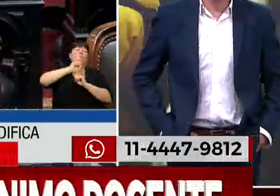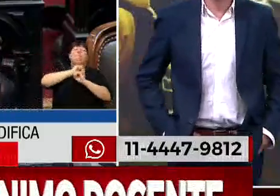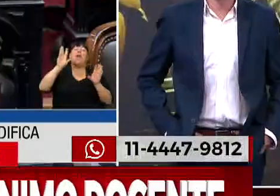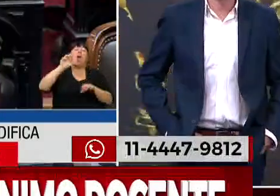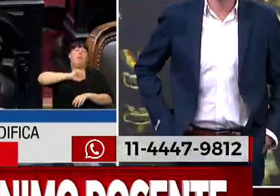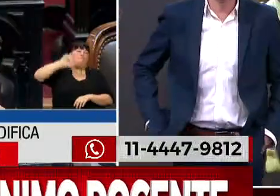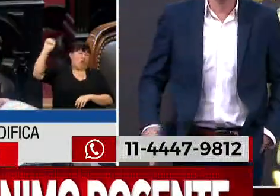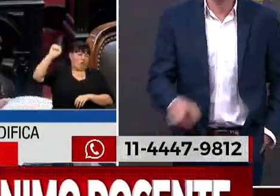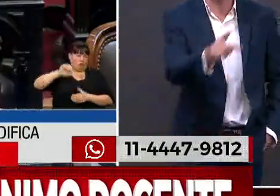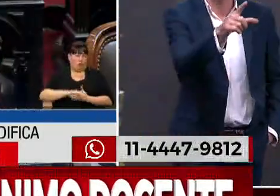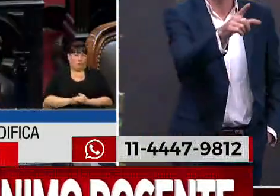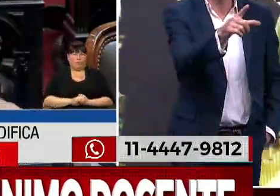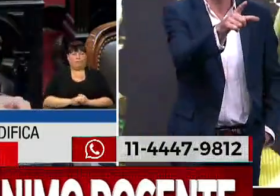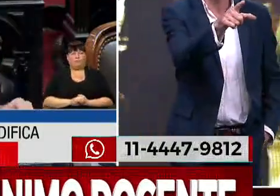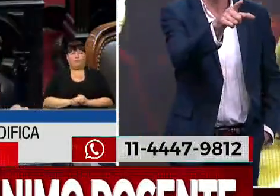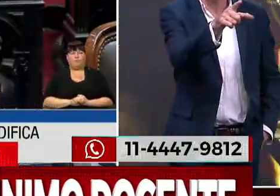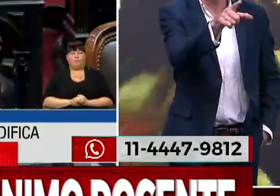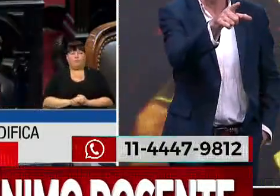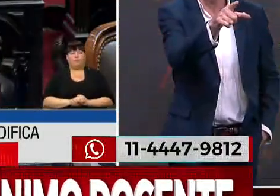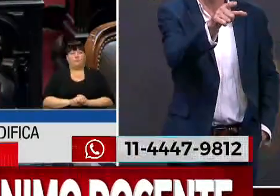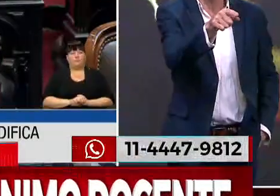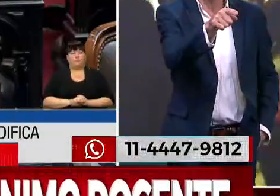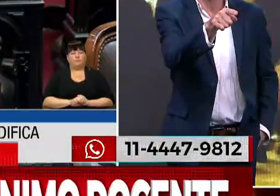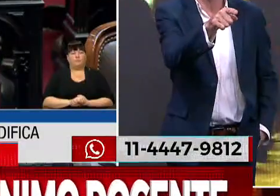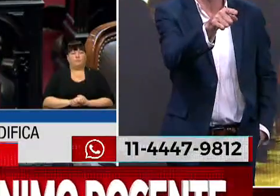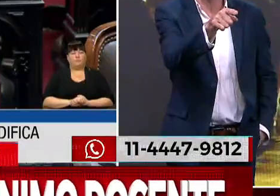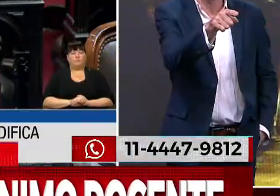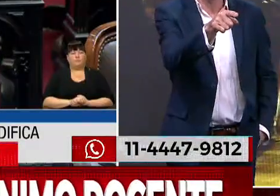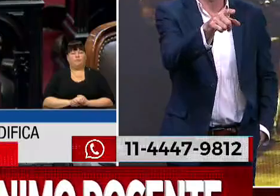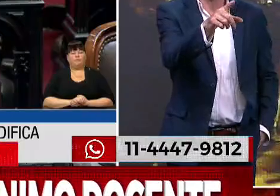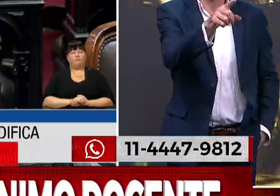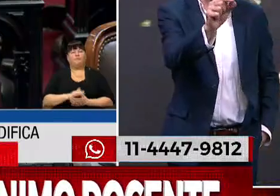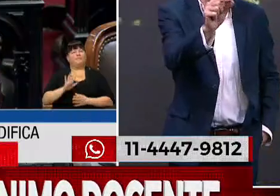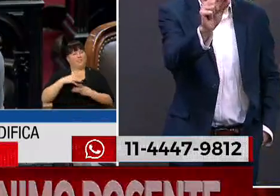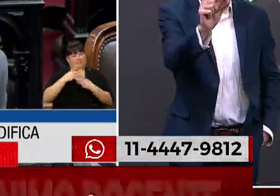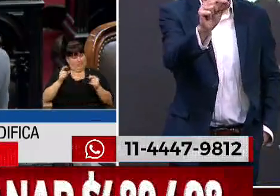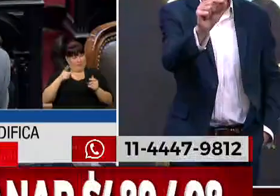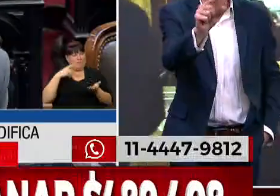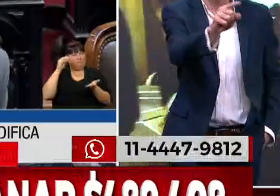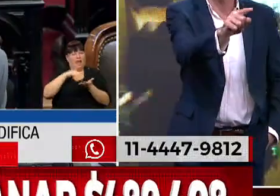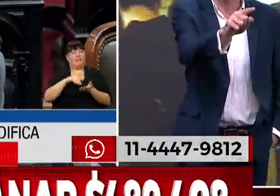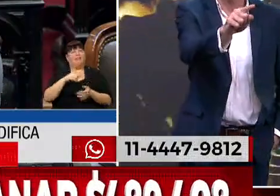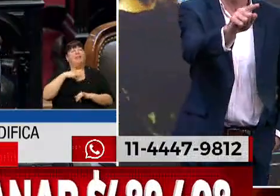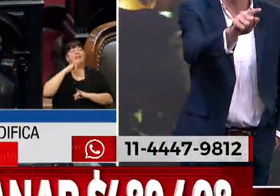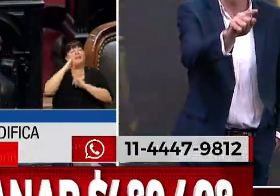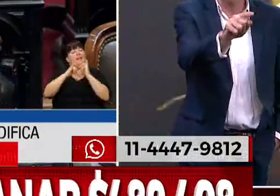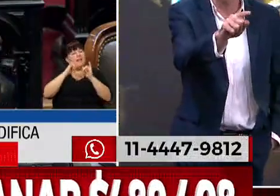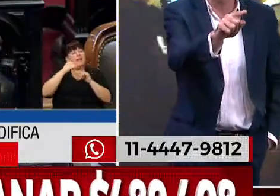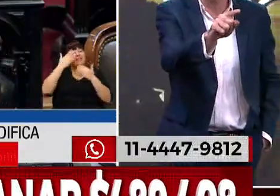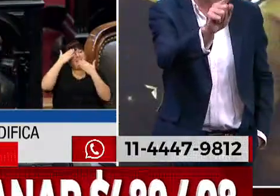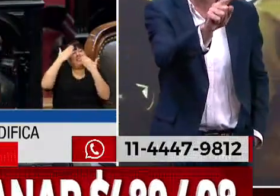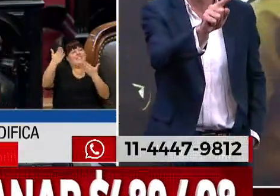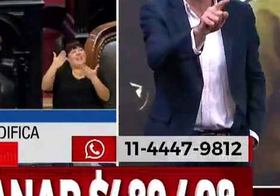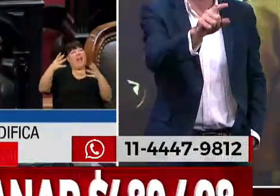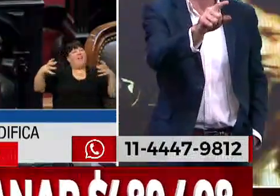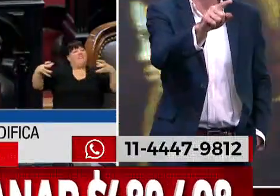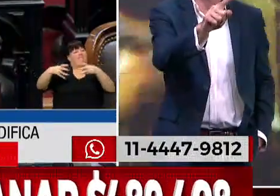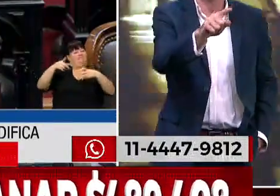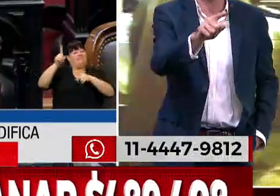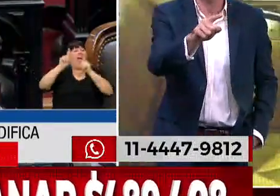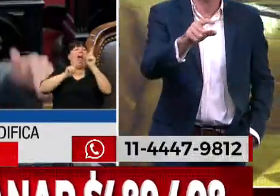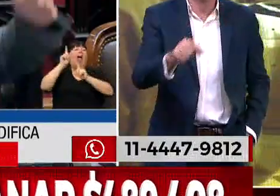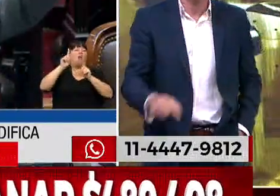de la ciudad Autónoma de Buenos Aires Esto está diciendo en este momento Fernando Iglesias solo un poquito para saber qué es lo que está sucediendo Ahí estamos en vivo